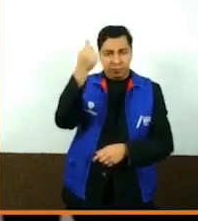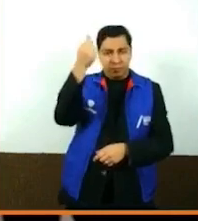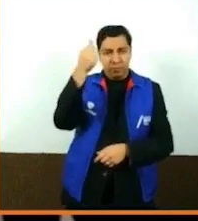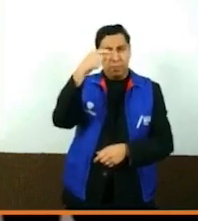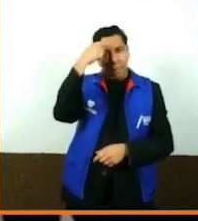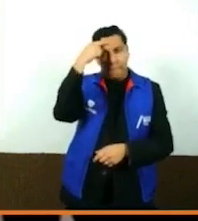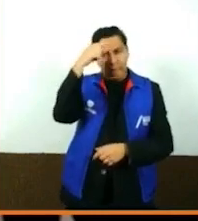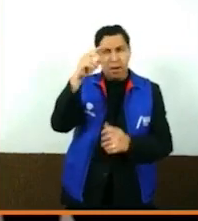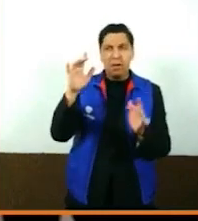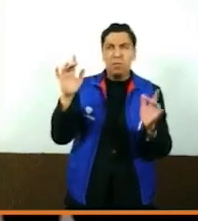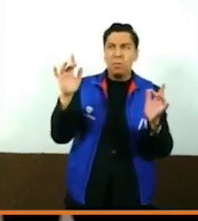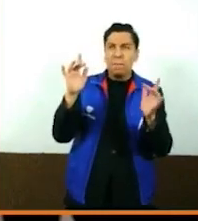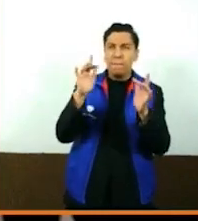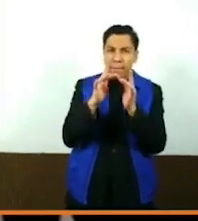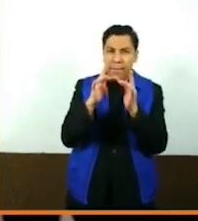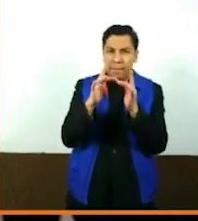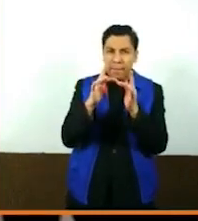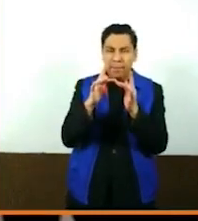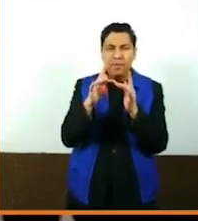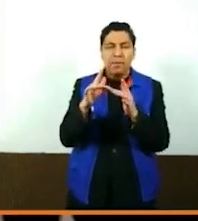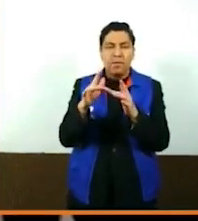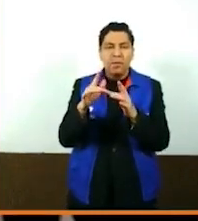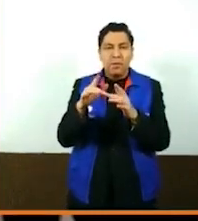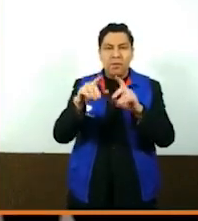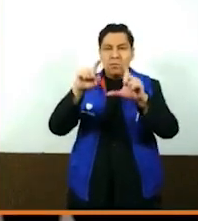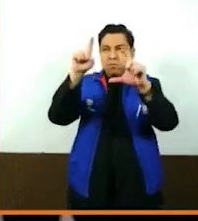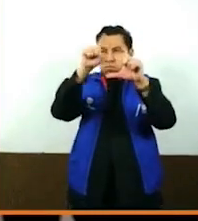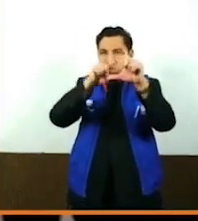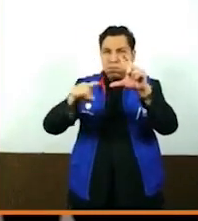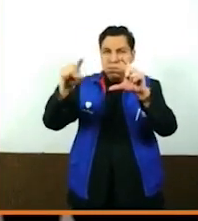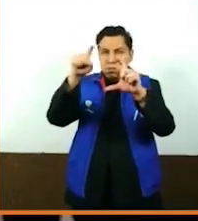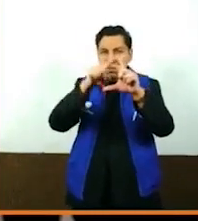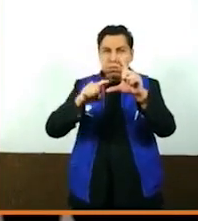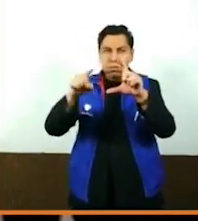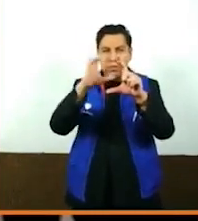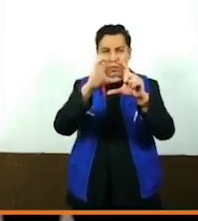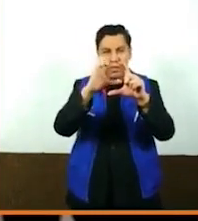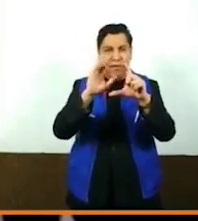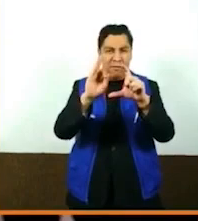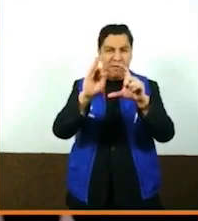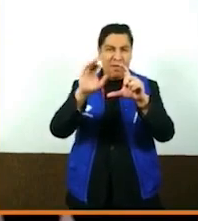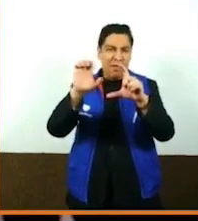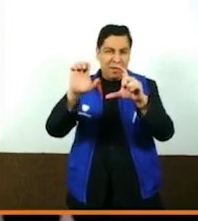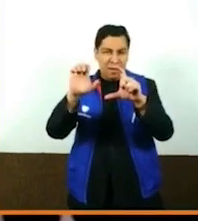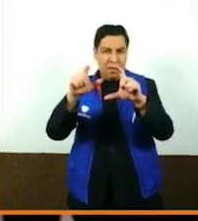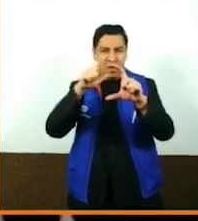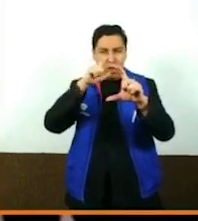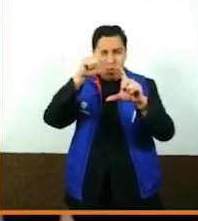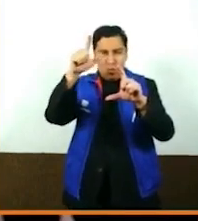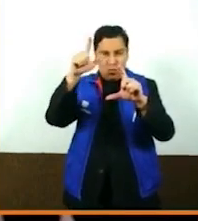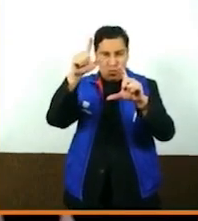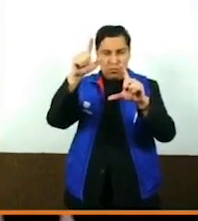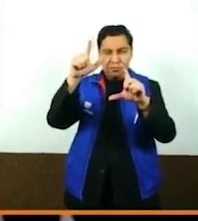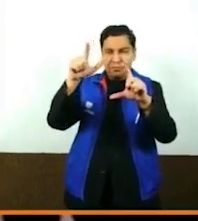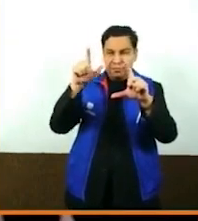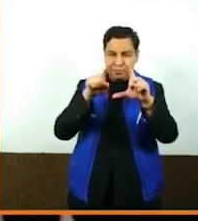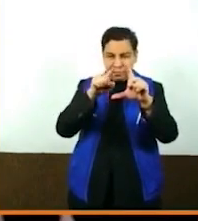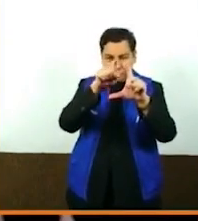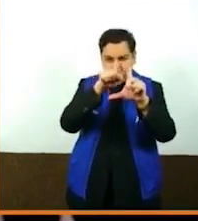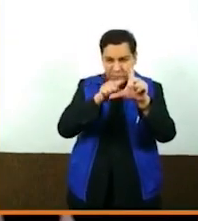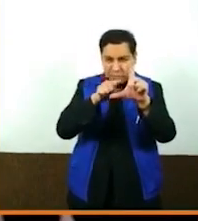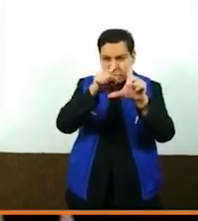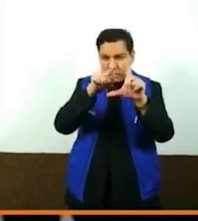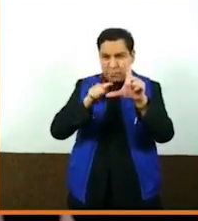medidores para nosotros obtener el consumo real de electricidad que estamos requiriendo. Y definitivamente, bueno, esto nos sirve a nosotros para ir